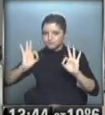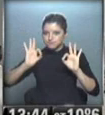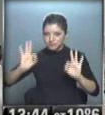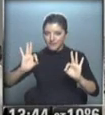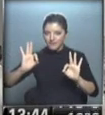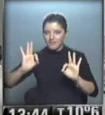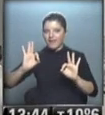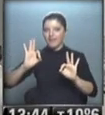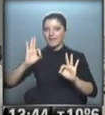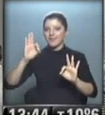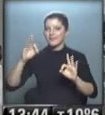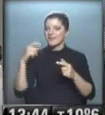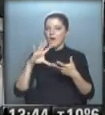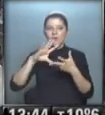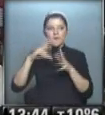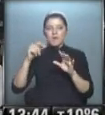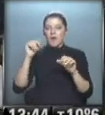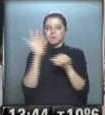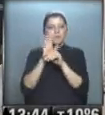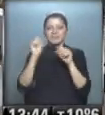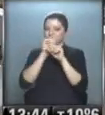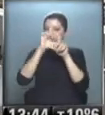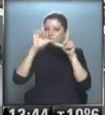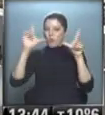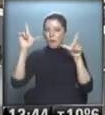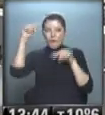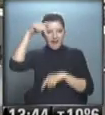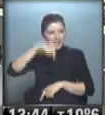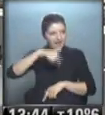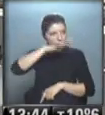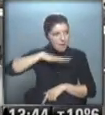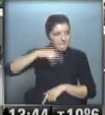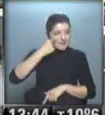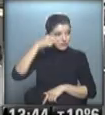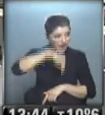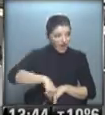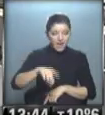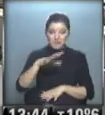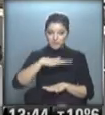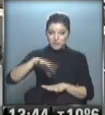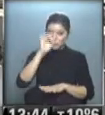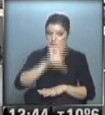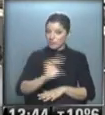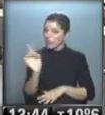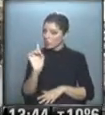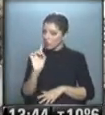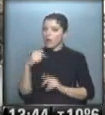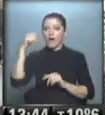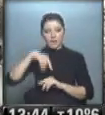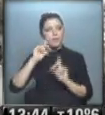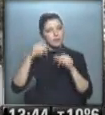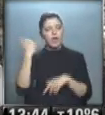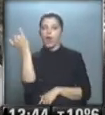Santa Clara un sueño que tenían no solamente los vecinos y la alegría le cuento presidenta que